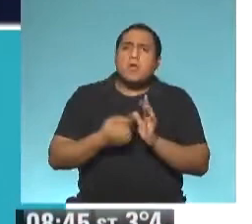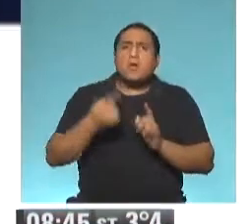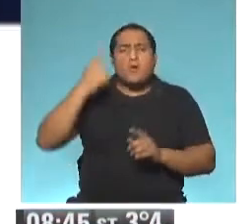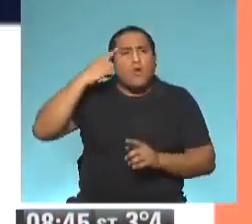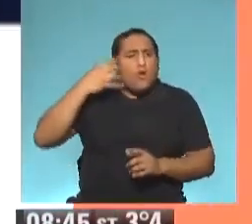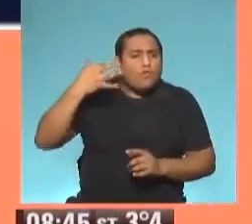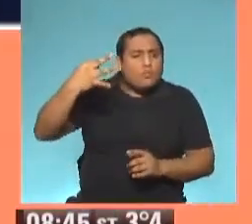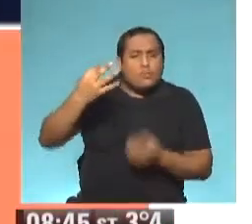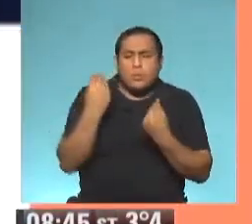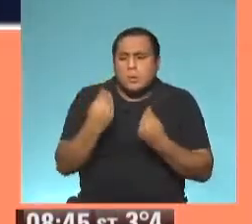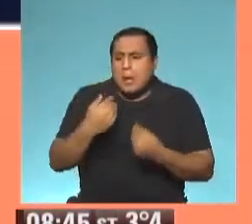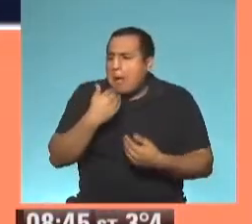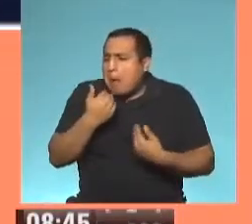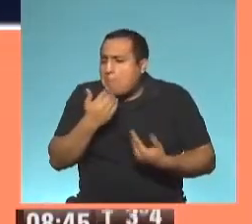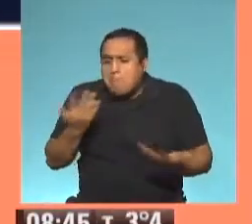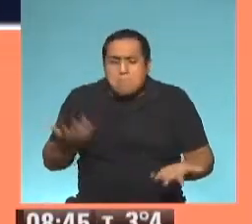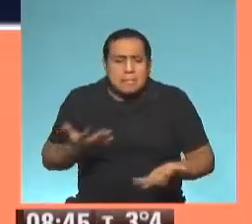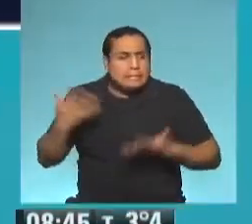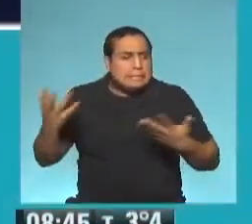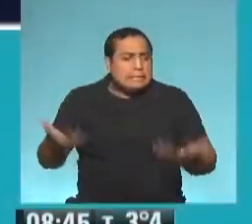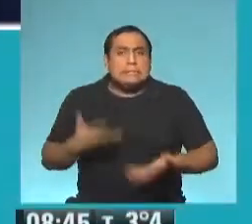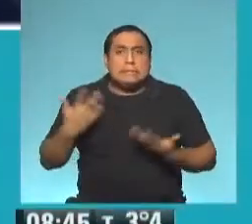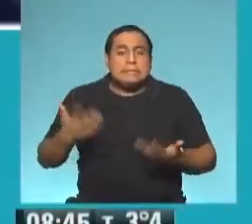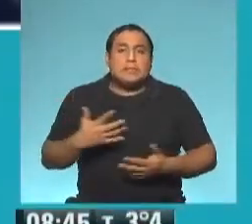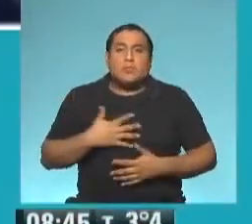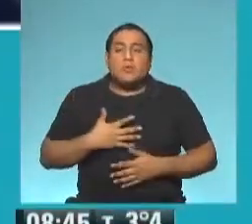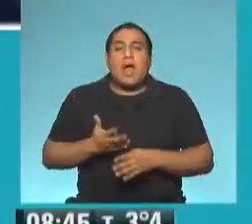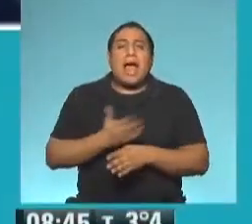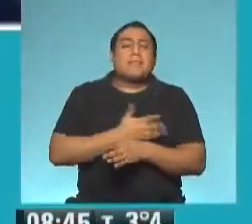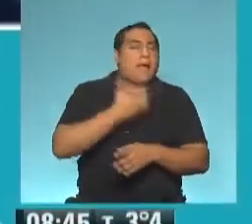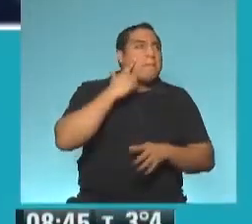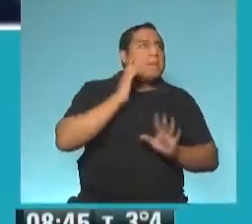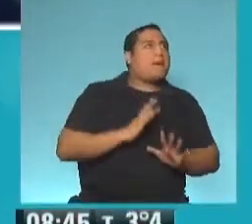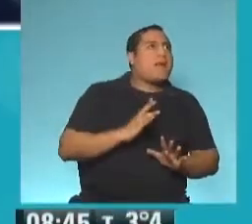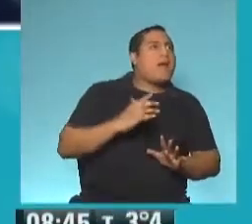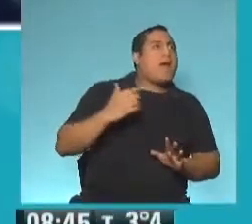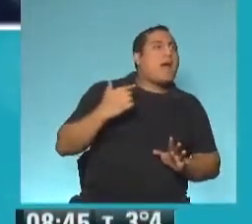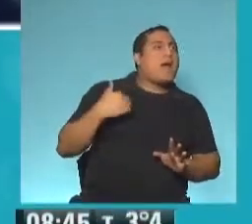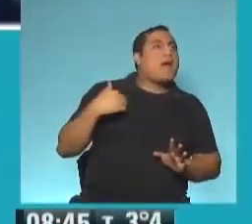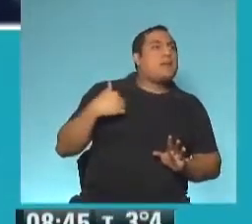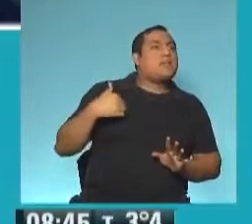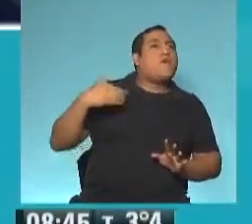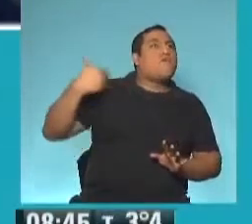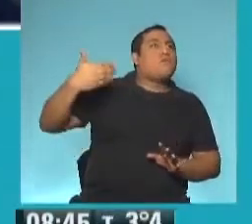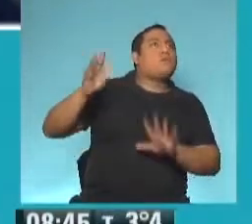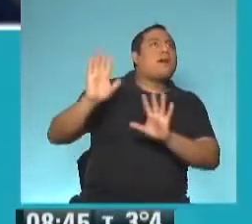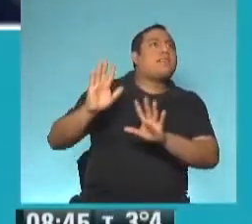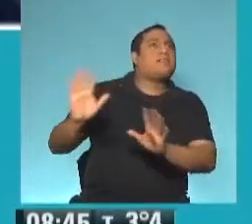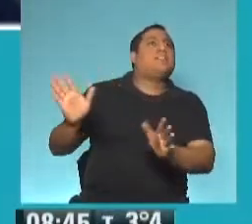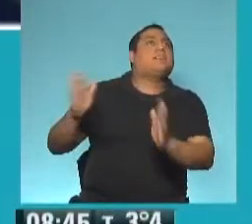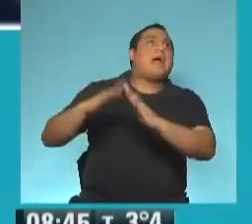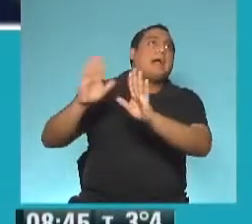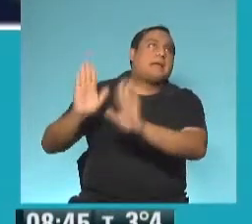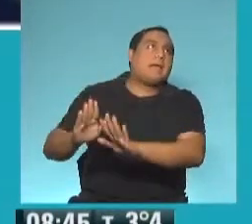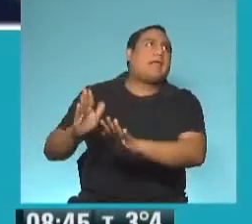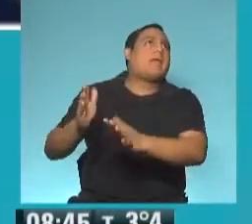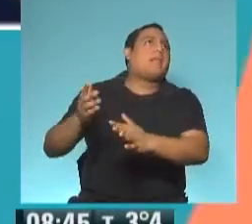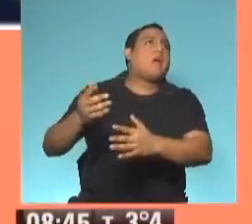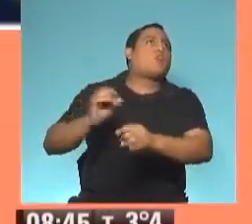como vos decías al comienzo, no estamos preparados en general. Esto de no saber qué hago mañana o de no saber cómo manejar mi